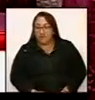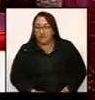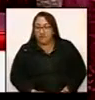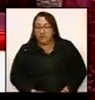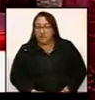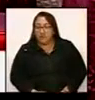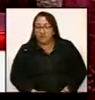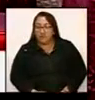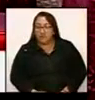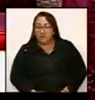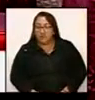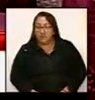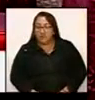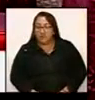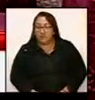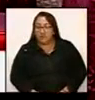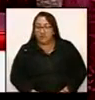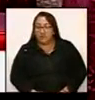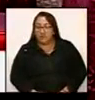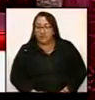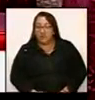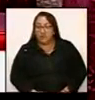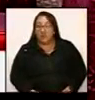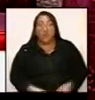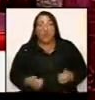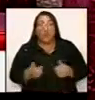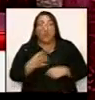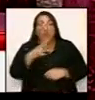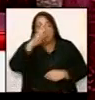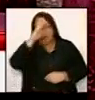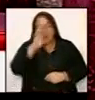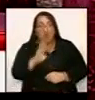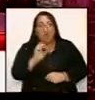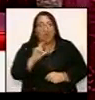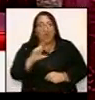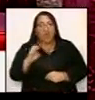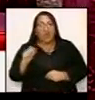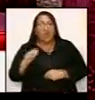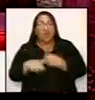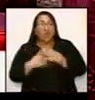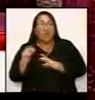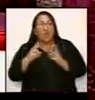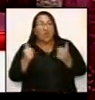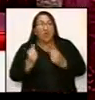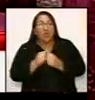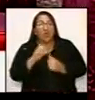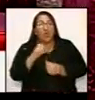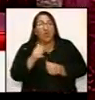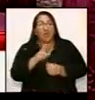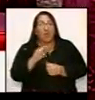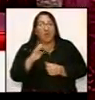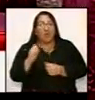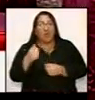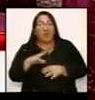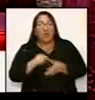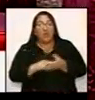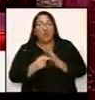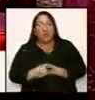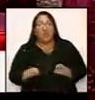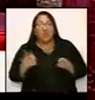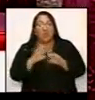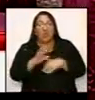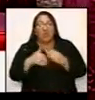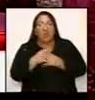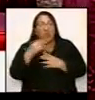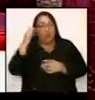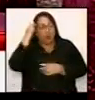se establece un marco de buena voluntad y cooperación entre Perú y Belice para fortalecer las relaciones con los estados del Caribe, siendo un instrumento valioso para